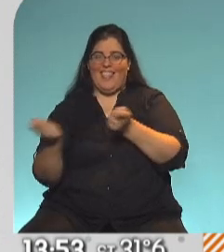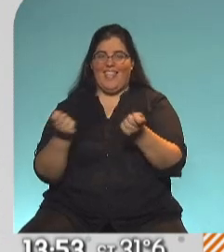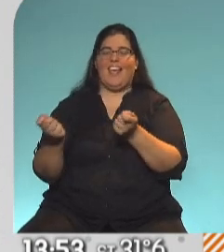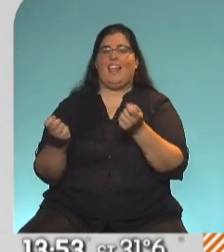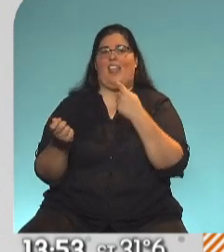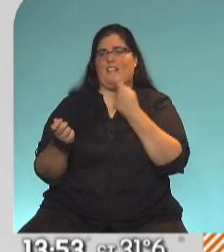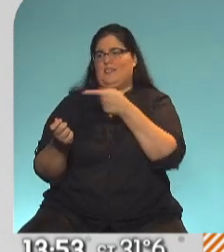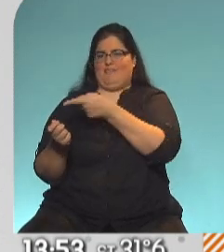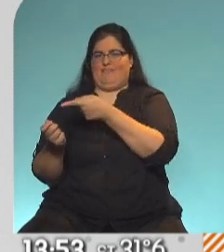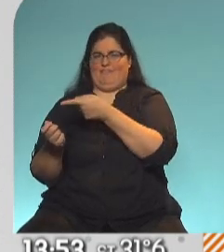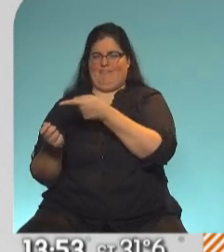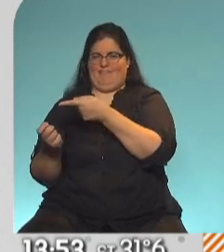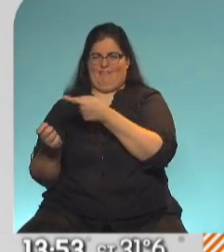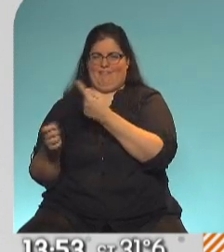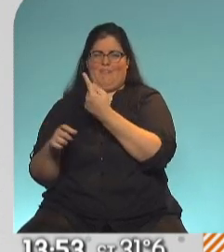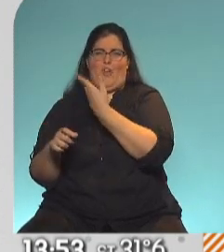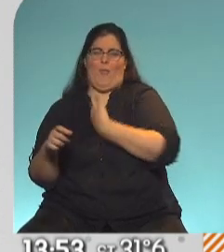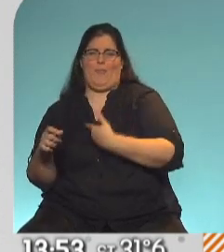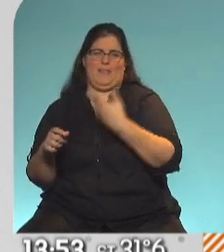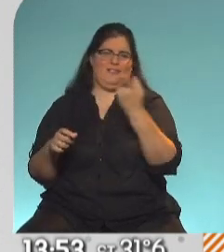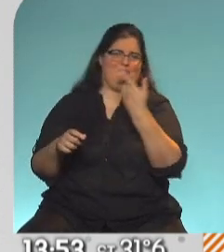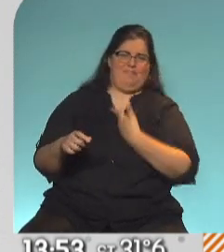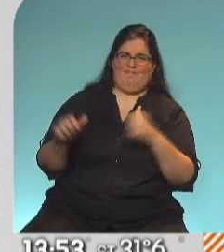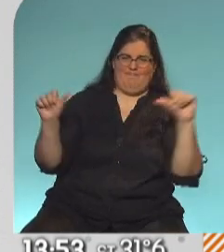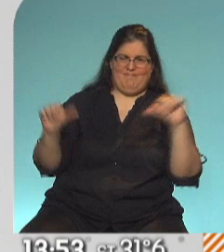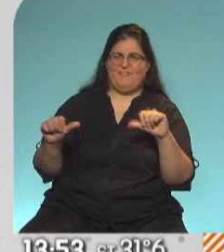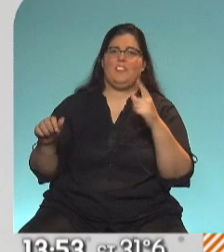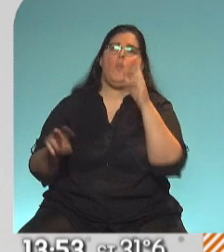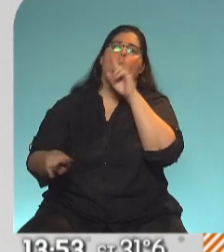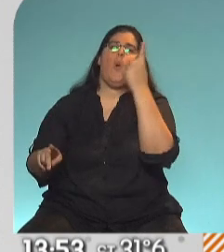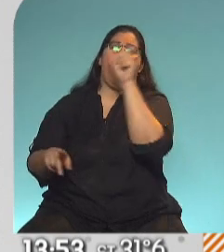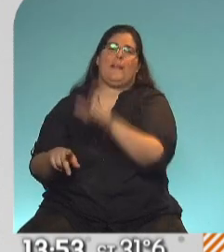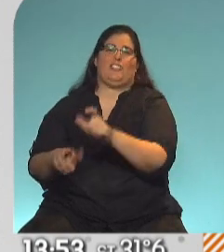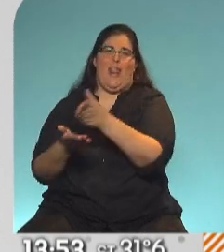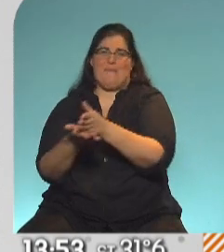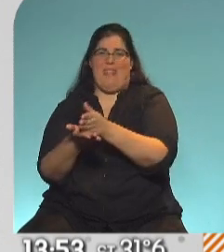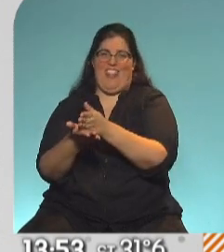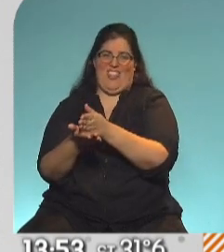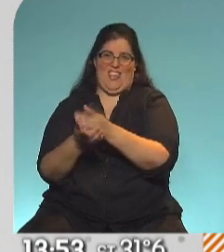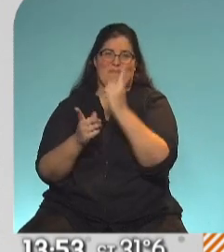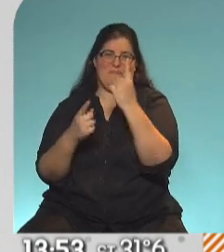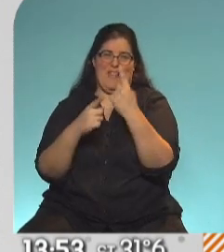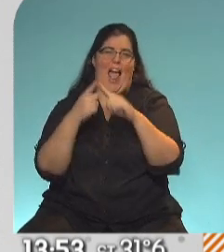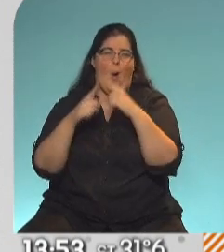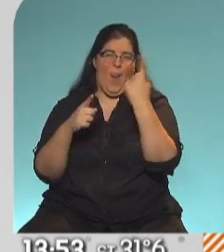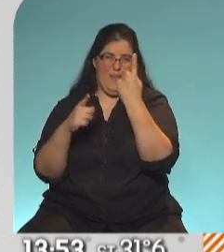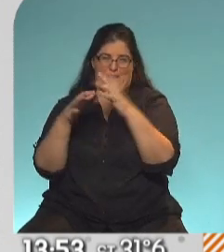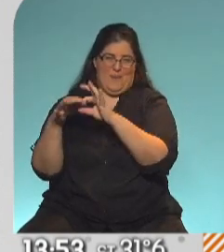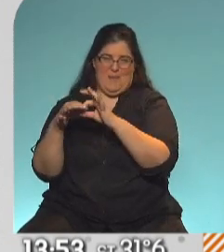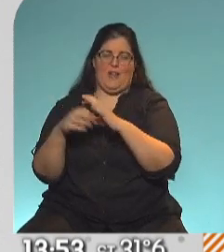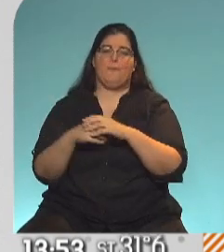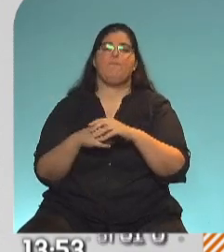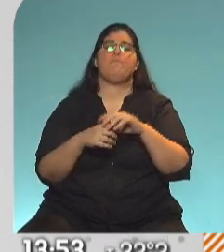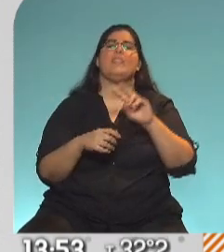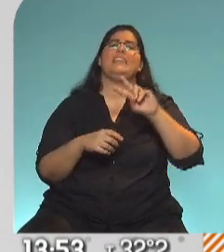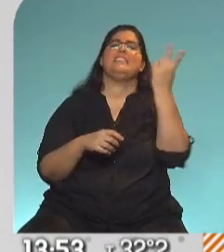puede ser primer ministro, vamos a poner a un personaje neutral como Conte. Esta fue la primer coalición. Y en este caso vamos a hablar del segundo gobierno